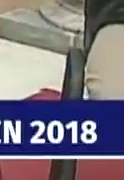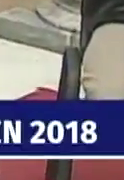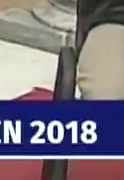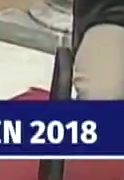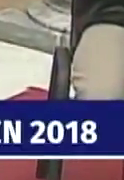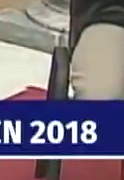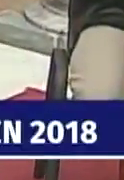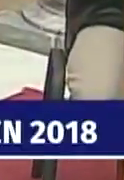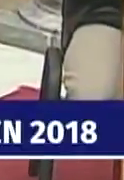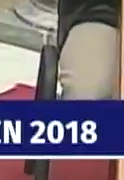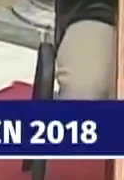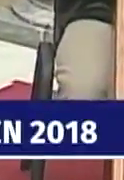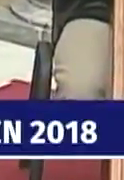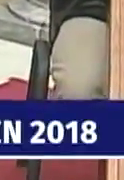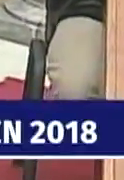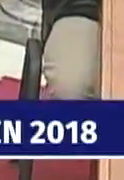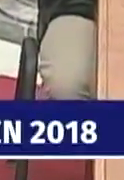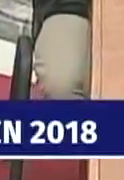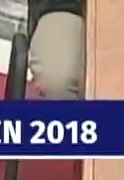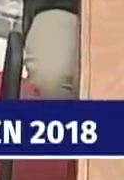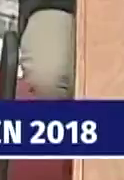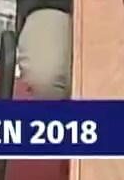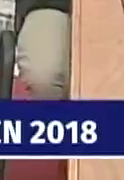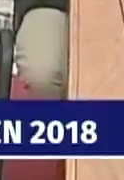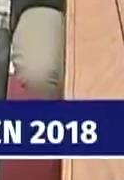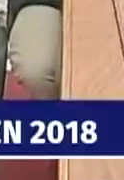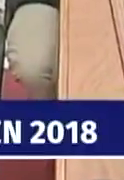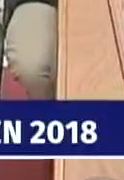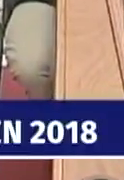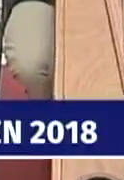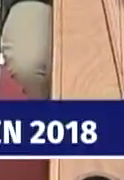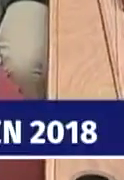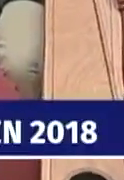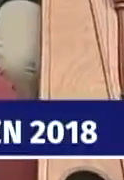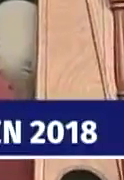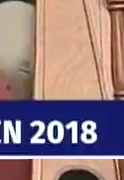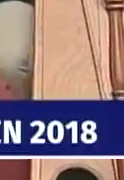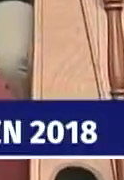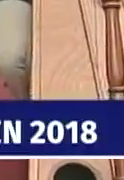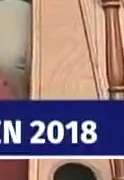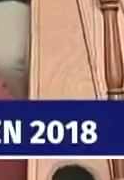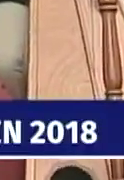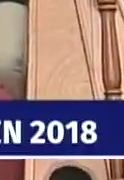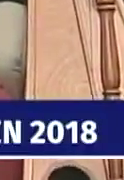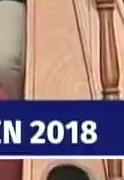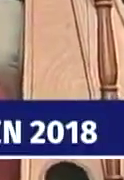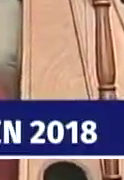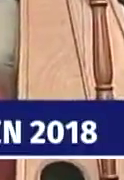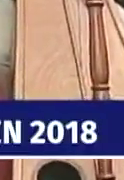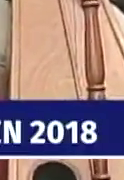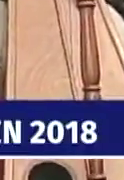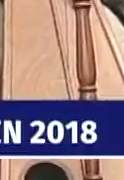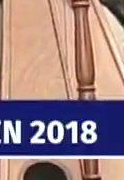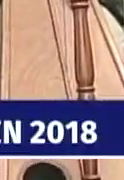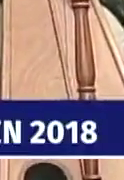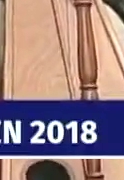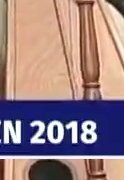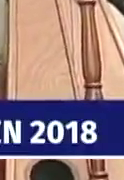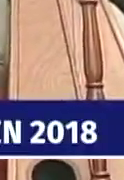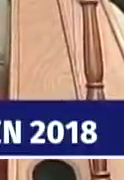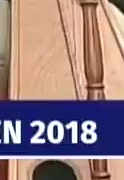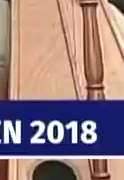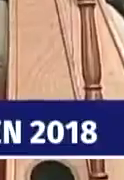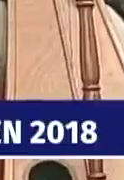el 18 de noviembre, de artistas nacionales como los Hermanos Primeras, la Banda Marcial de Caracas. También importante